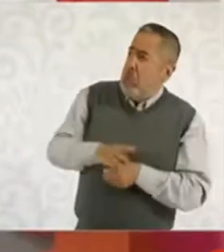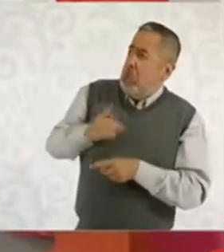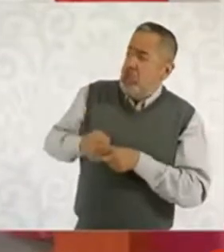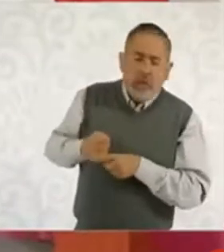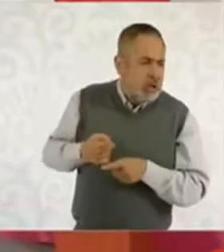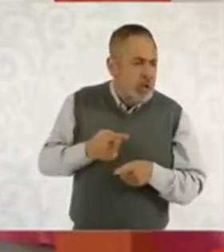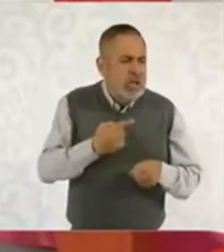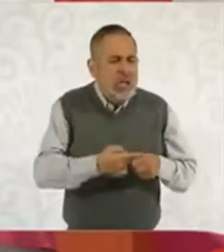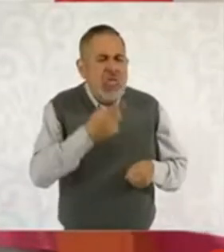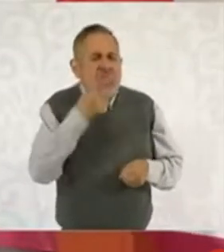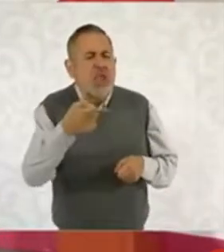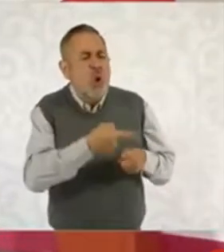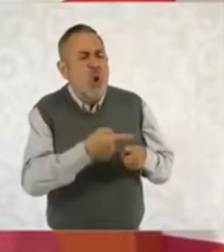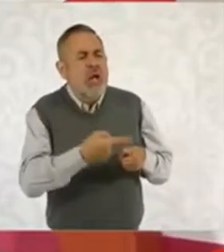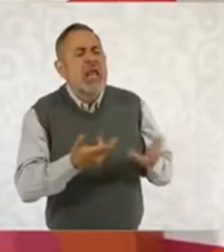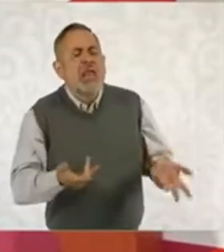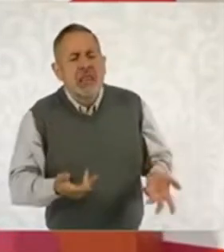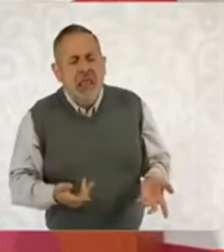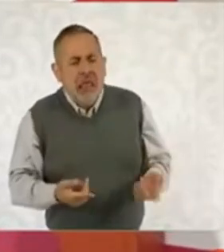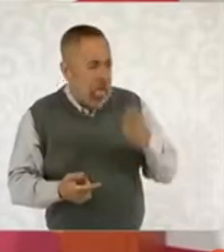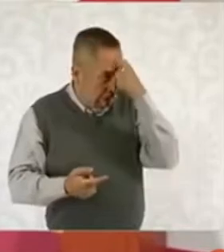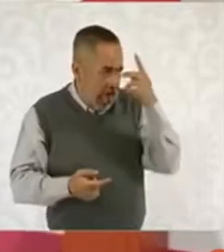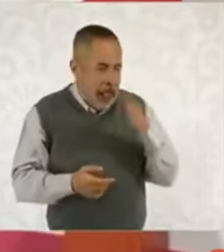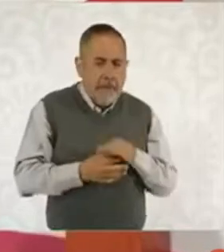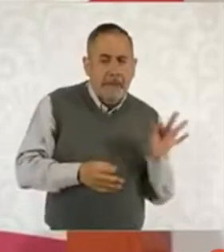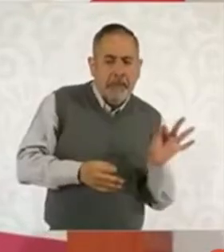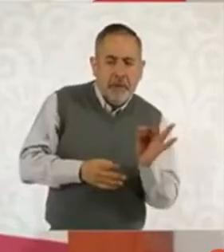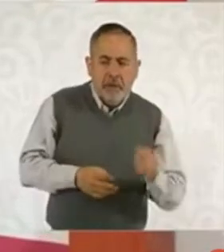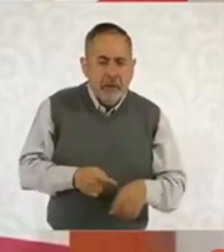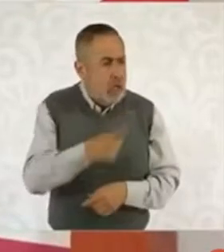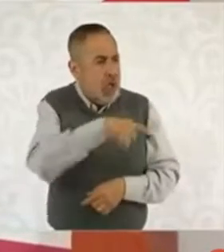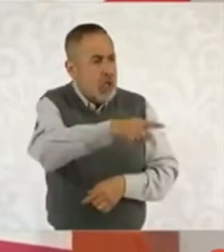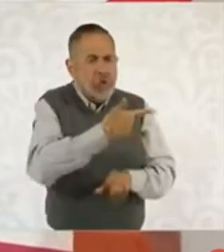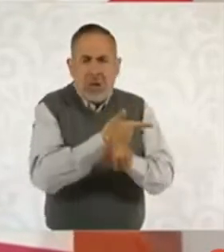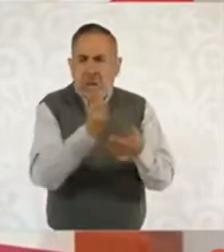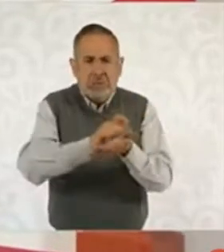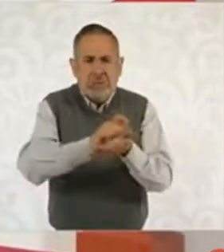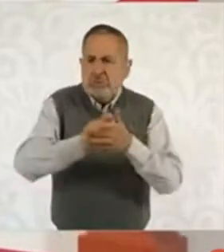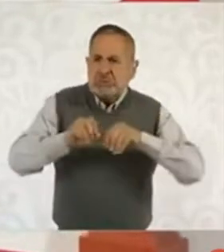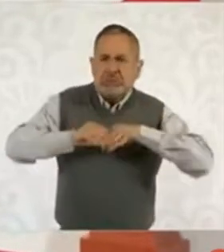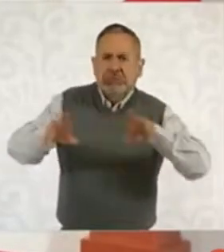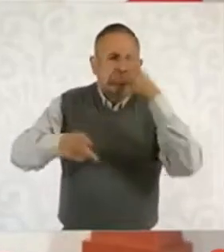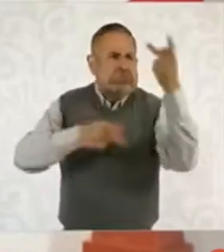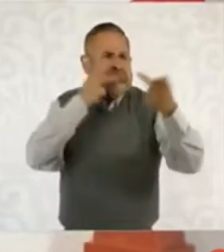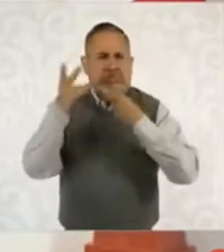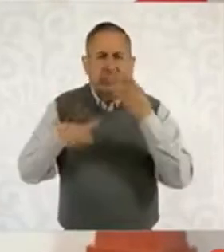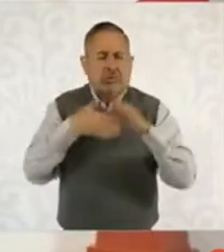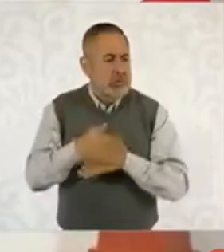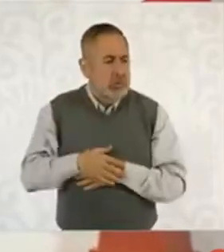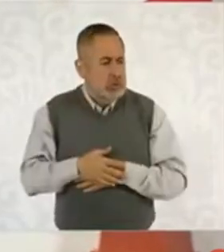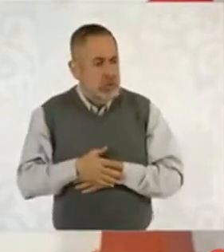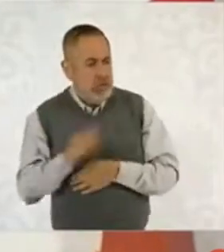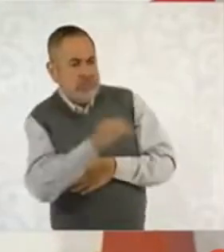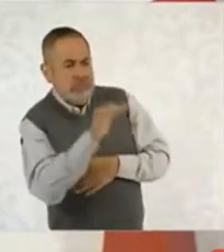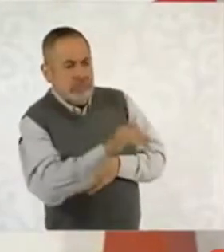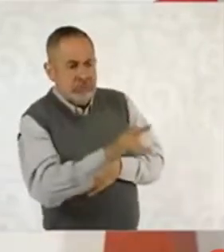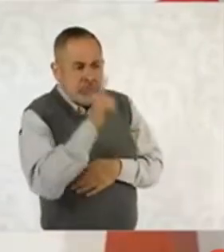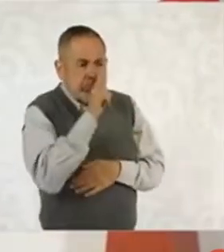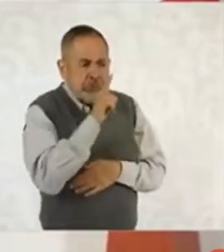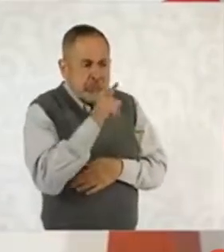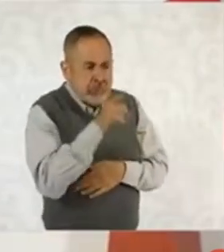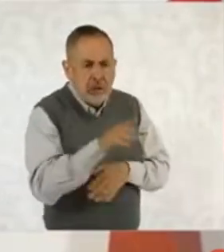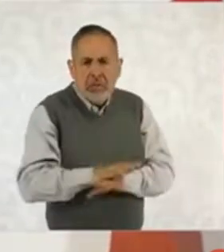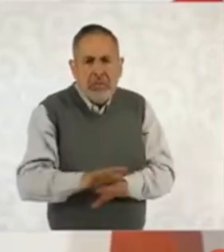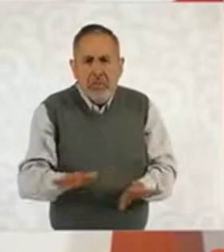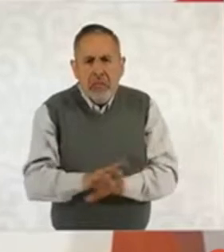Una crítica o sea, hablan, escriben lo que quieren, no tienen problema, nadie los cuestiona y